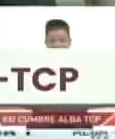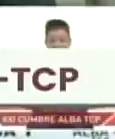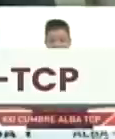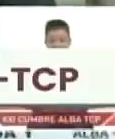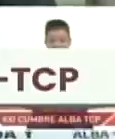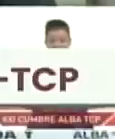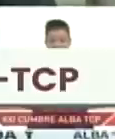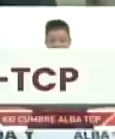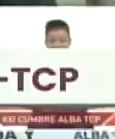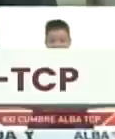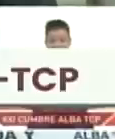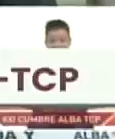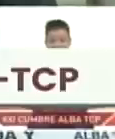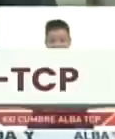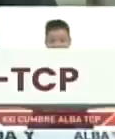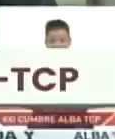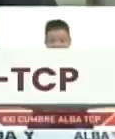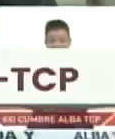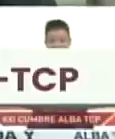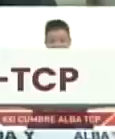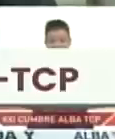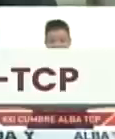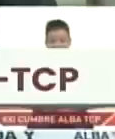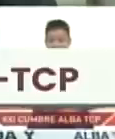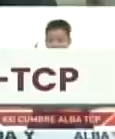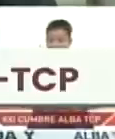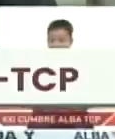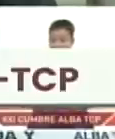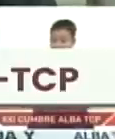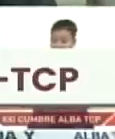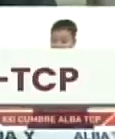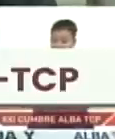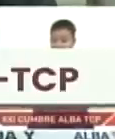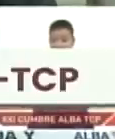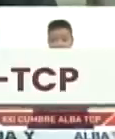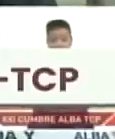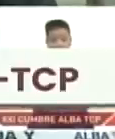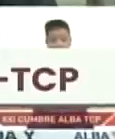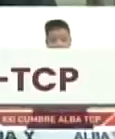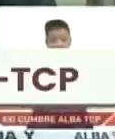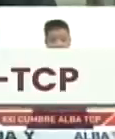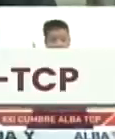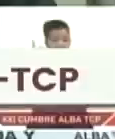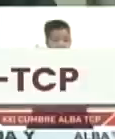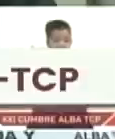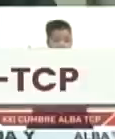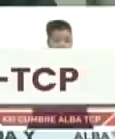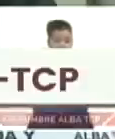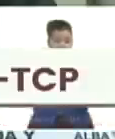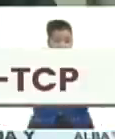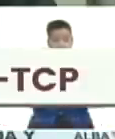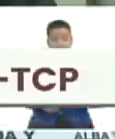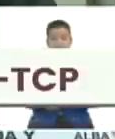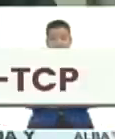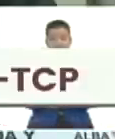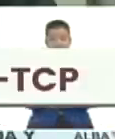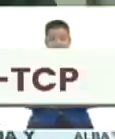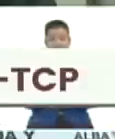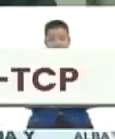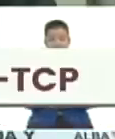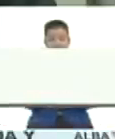Venezuela, Luis Arce, presidente del Estado Plurinacional de Bolivia,